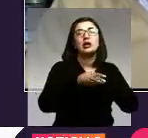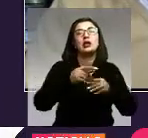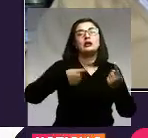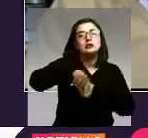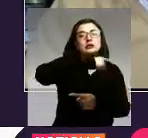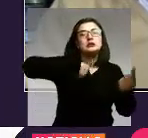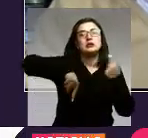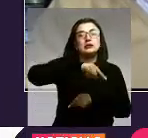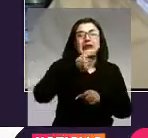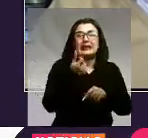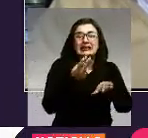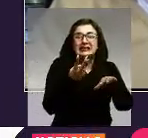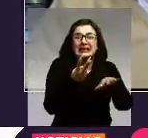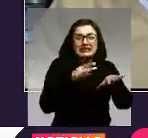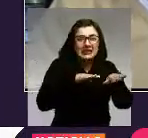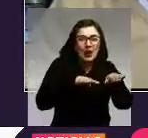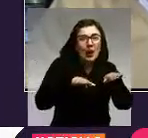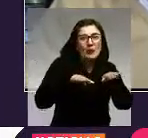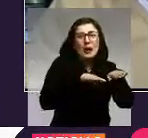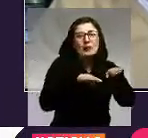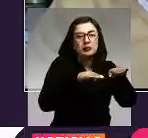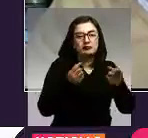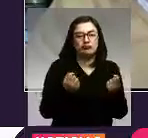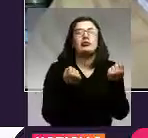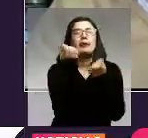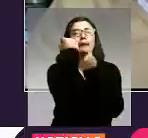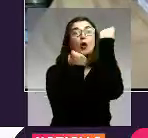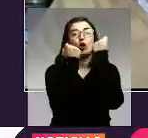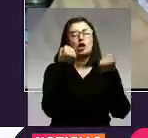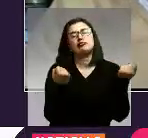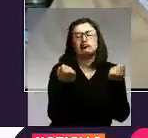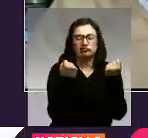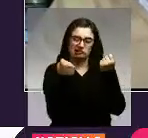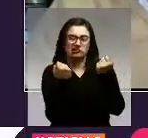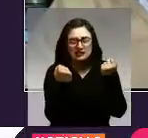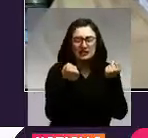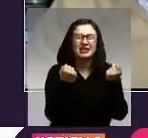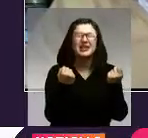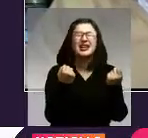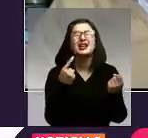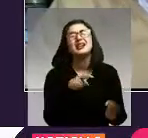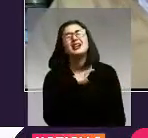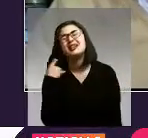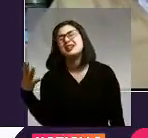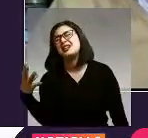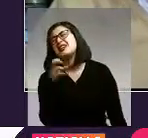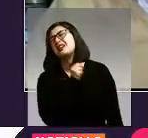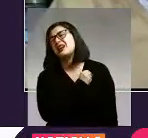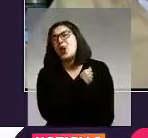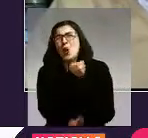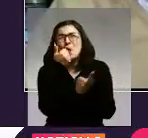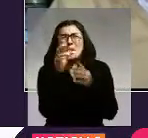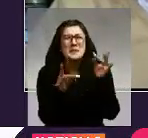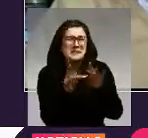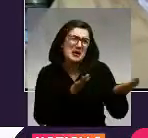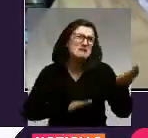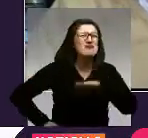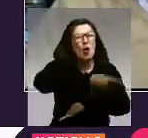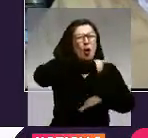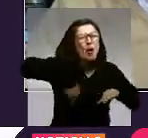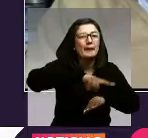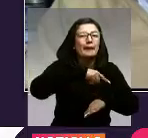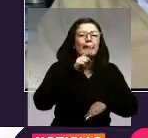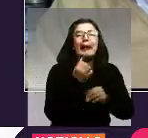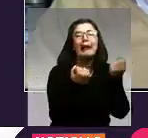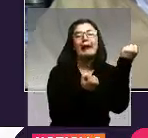tercero, pues dejó de funcionar, y allí pues quedamos frustrados de que estaba haciendo una gran carrera, pero el motor